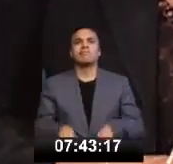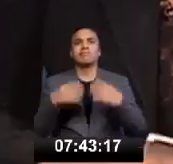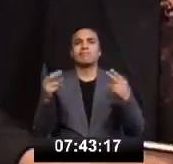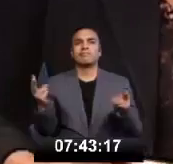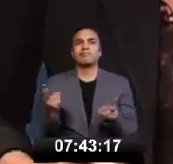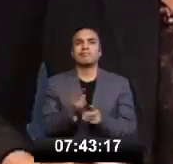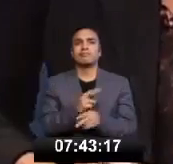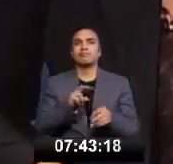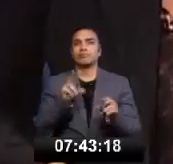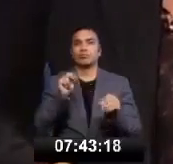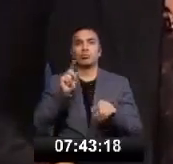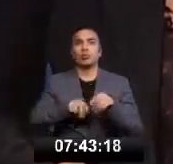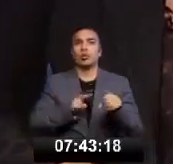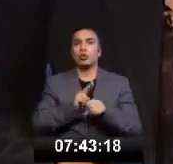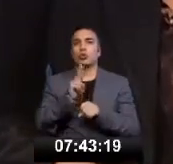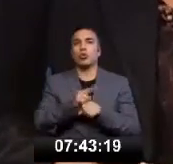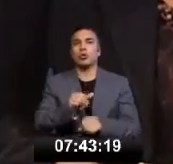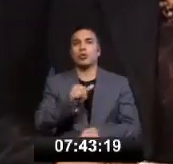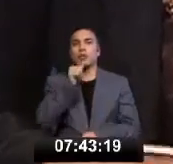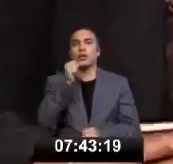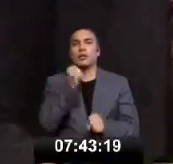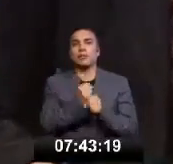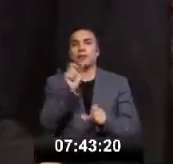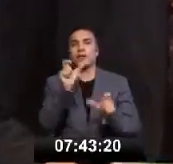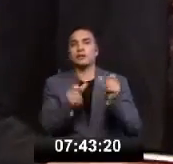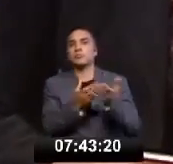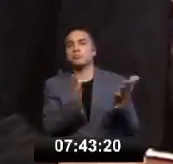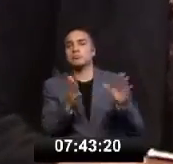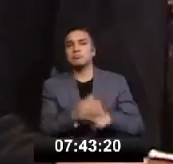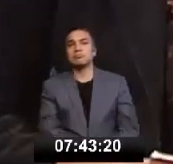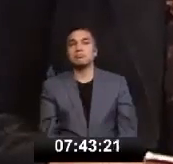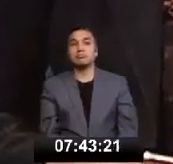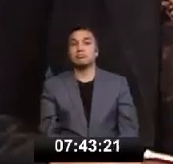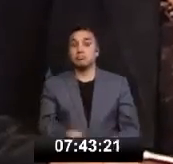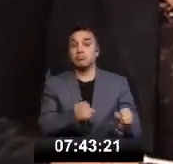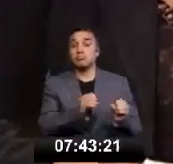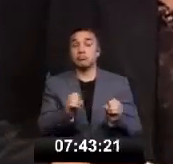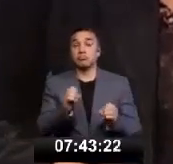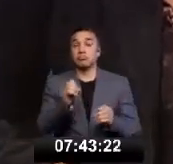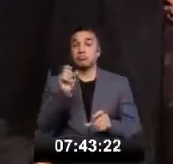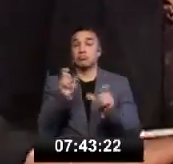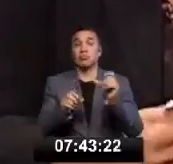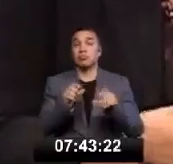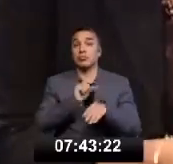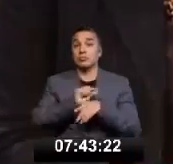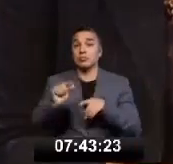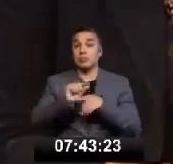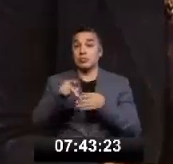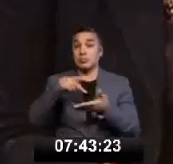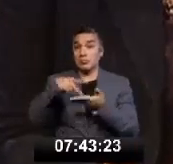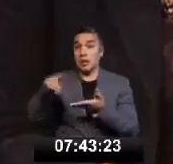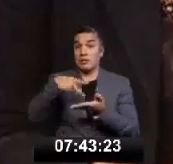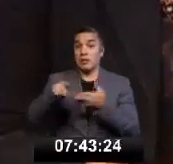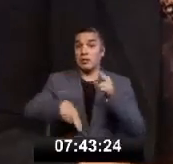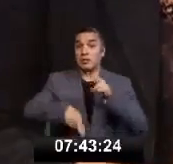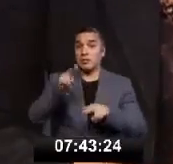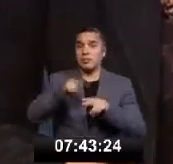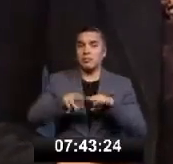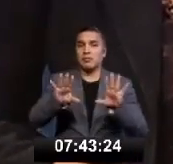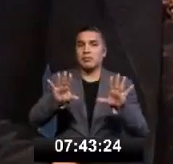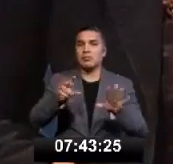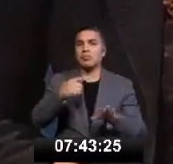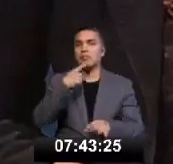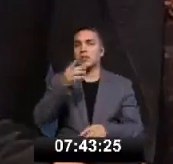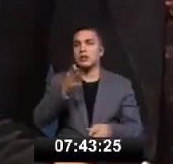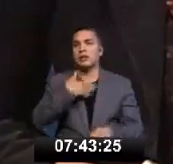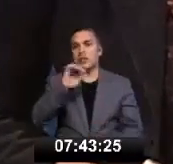de quedarse sin uso por falta de operador. Inclusive los organismos multilaterales de crédito que financiaron la obra han